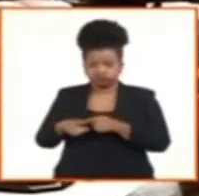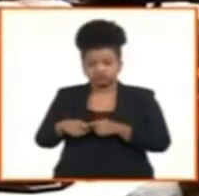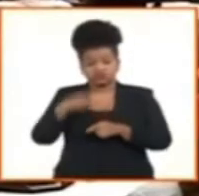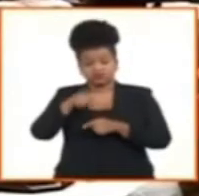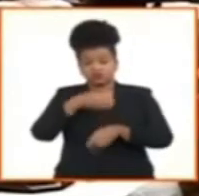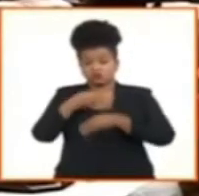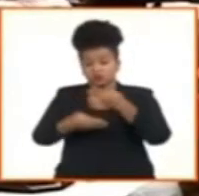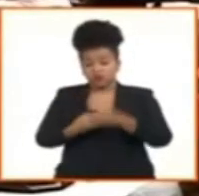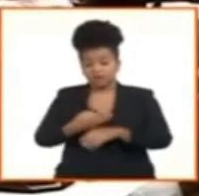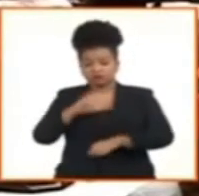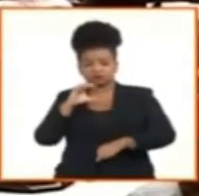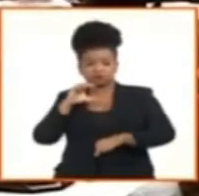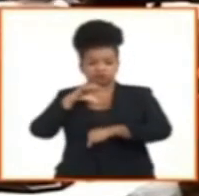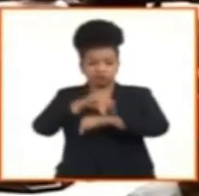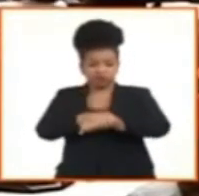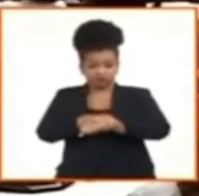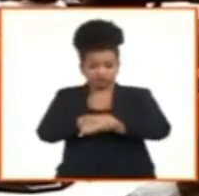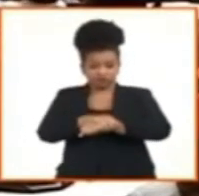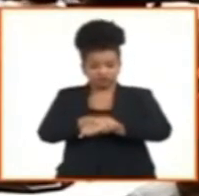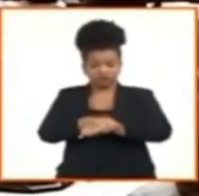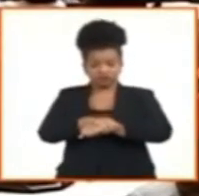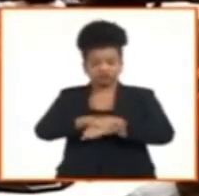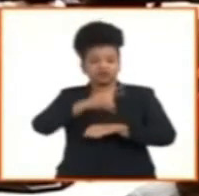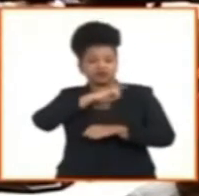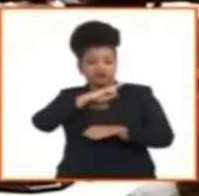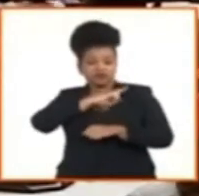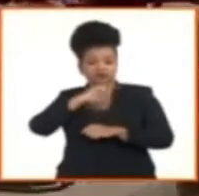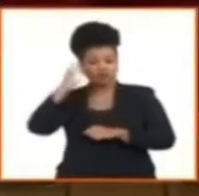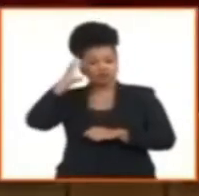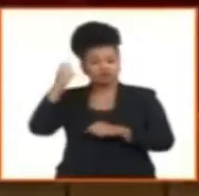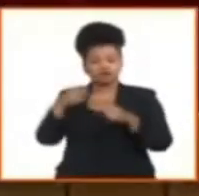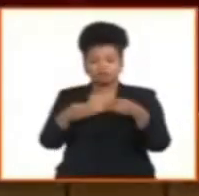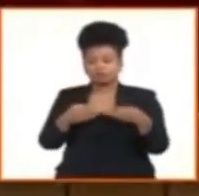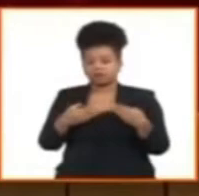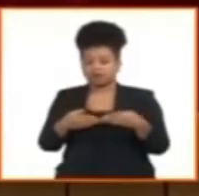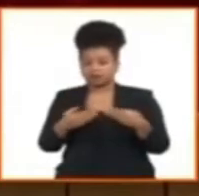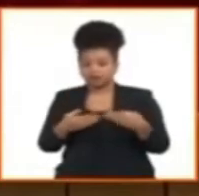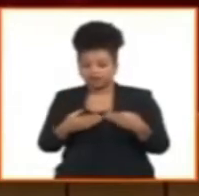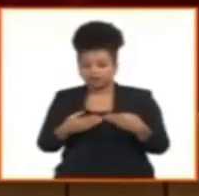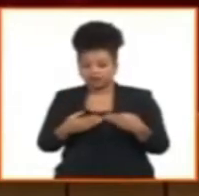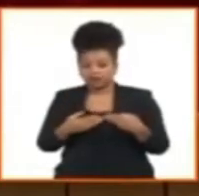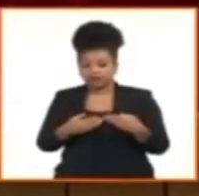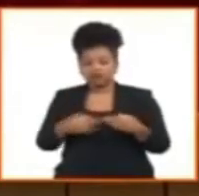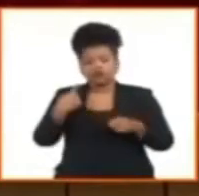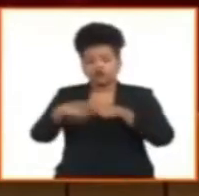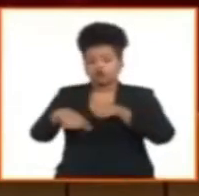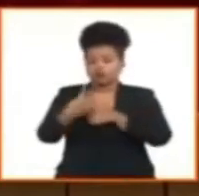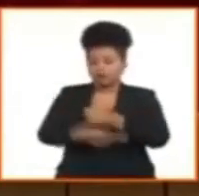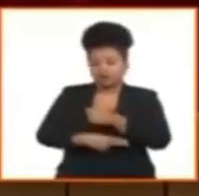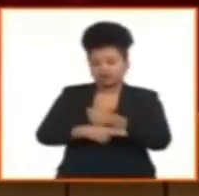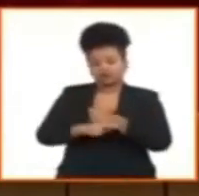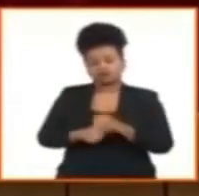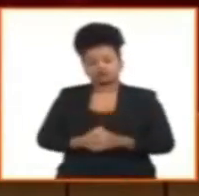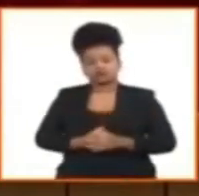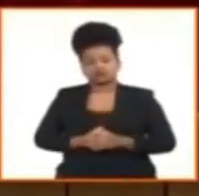encarcelamiento y o ejecución de los jefes de Estado en Panamá, Yugoslavia, Irak y Libia.